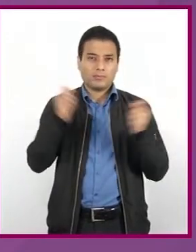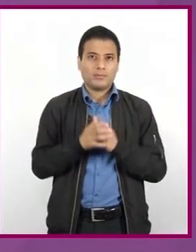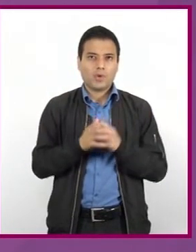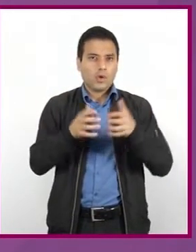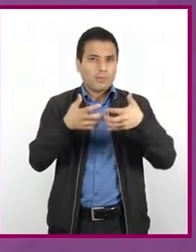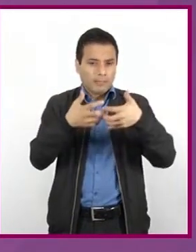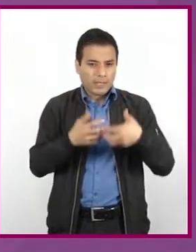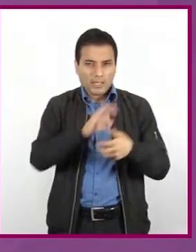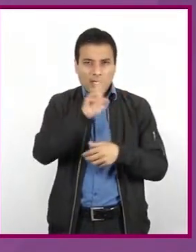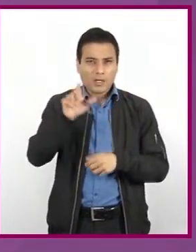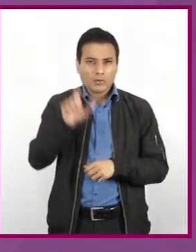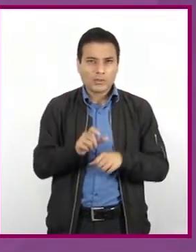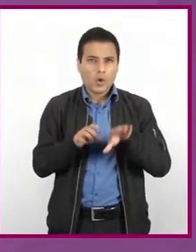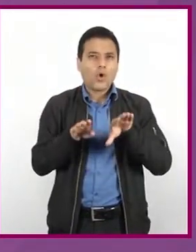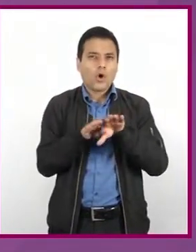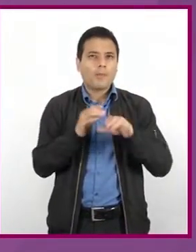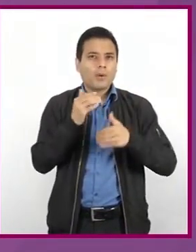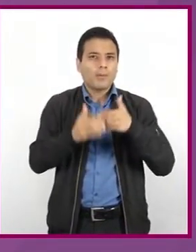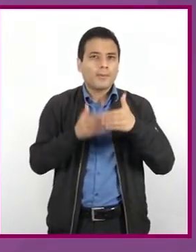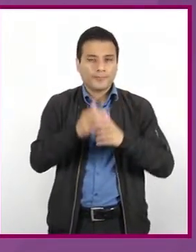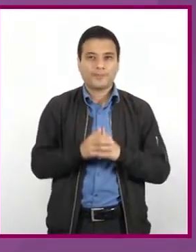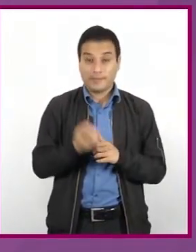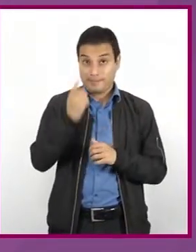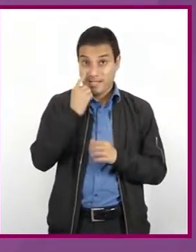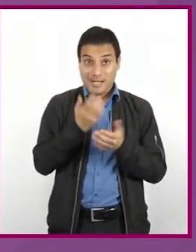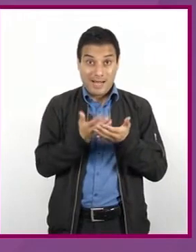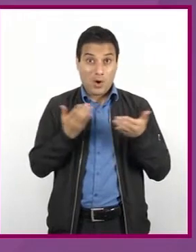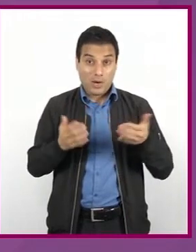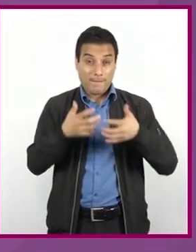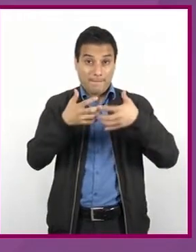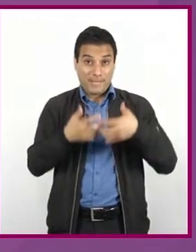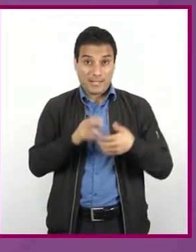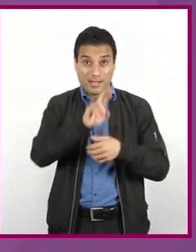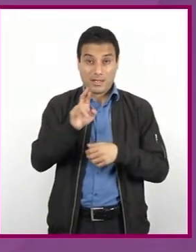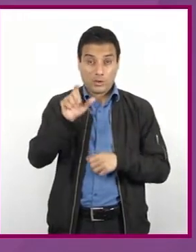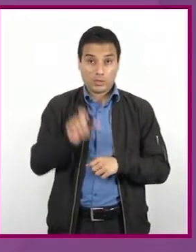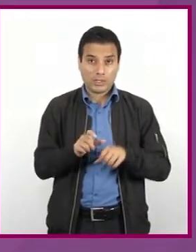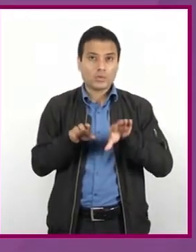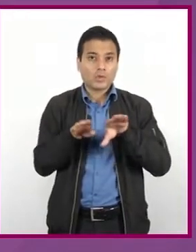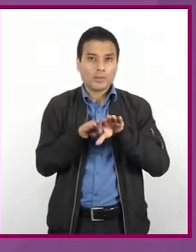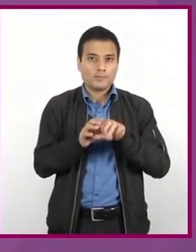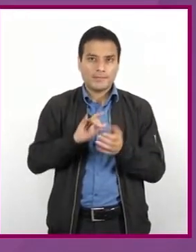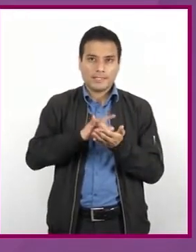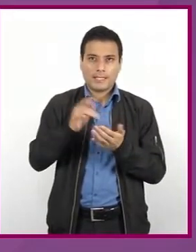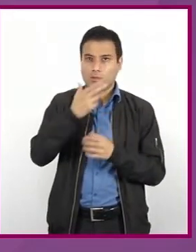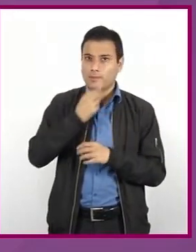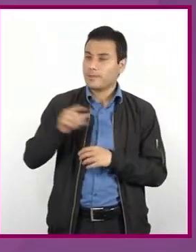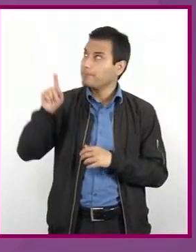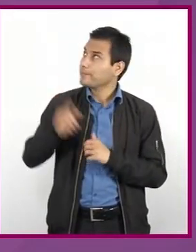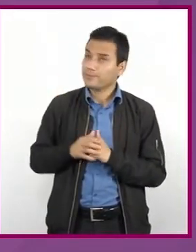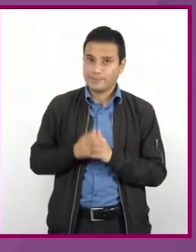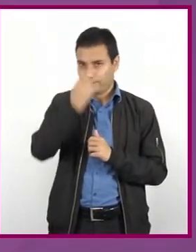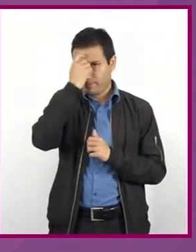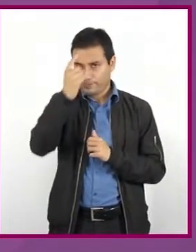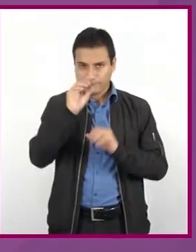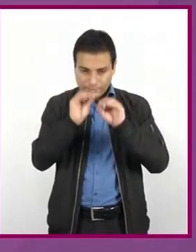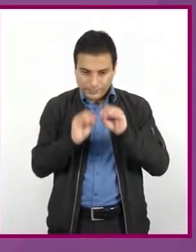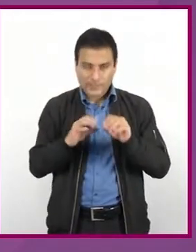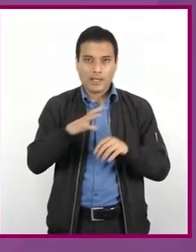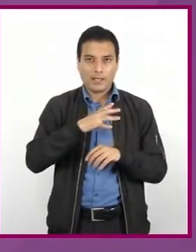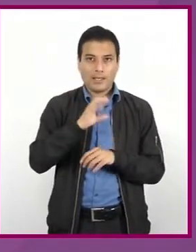X? Los dispositivos modernos de rayos X se basan en el diseño de Wilhelm Coolidge y constan de un